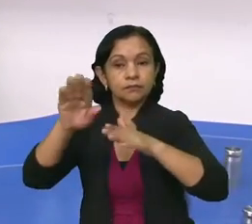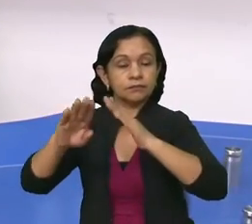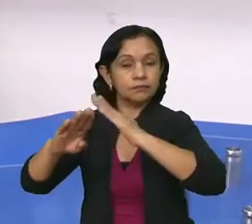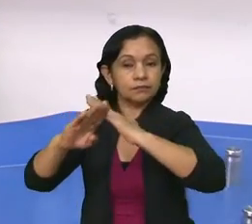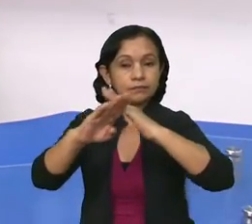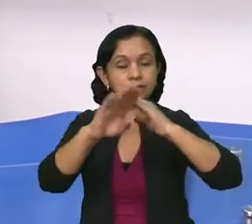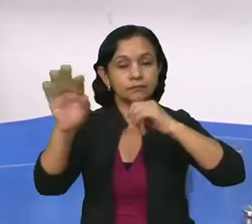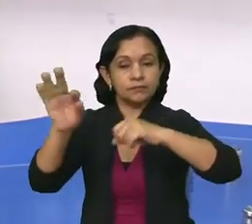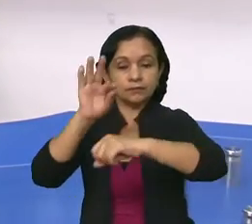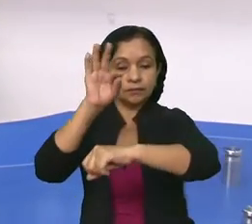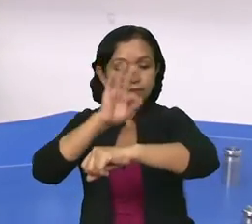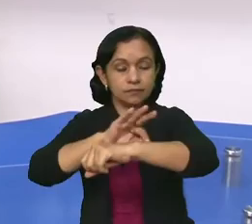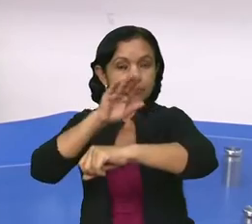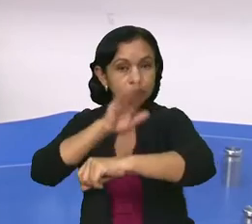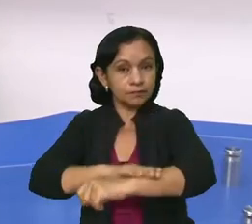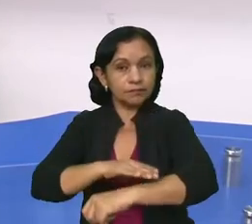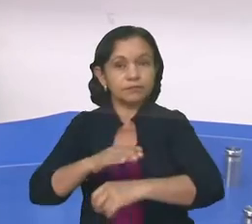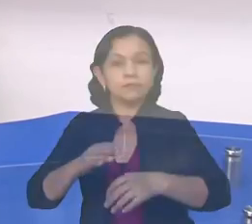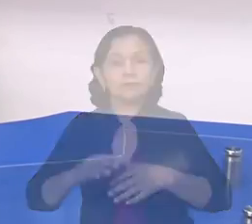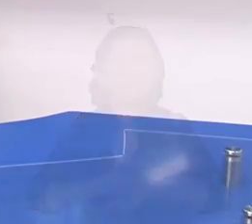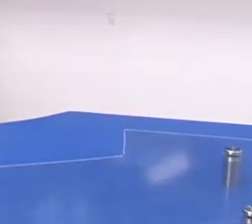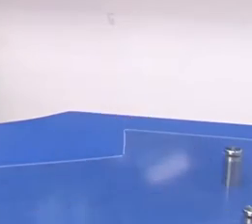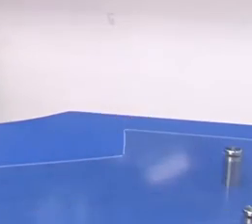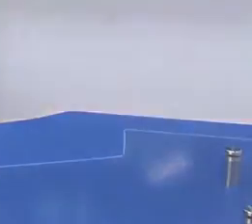contra el mosquito transmisor del dengue.